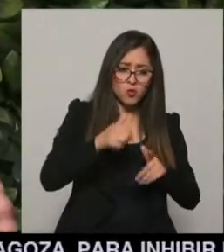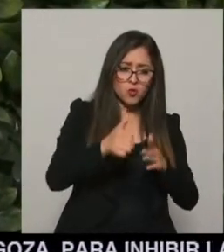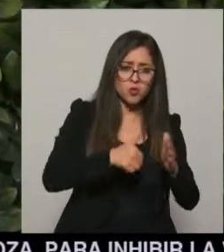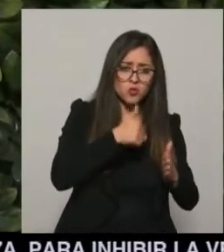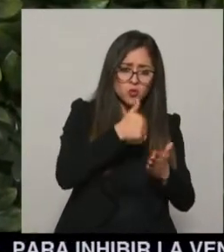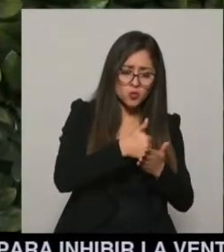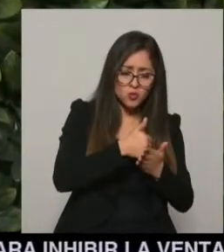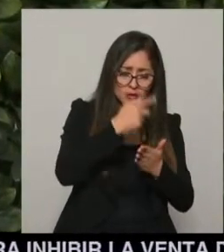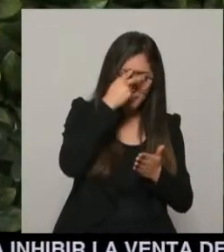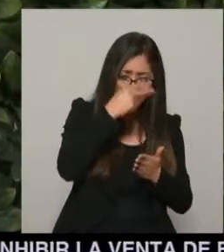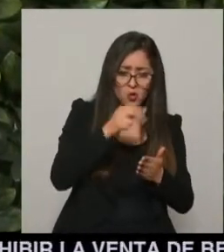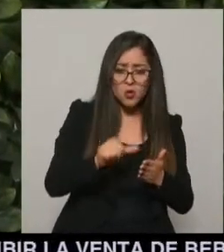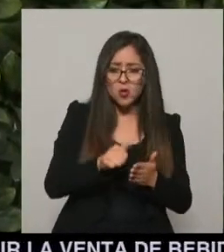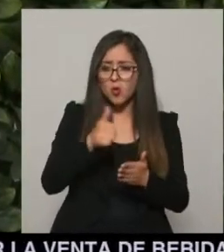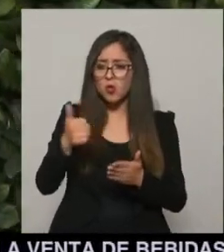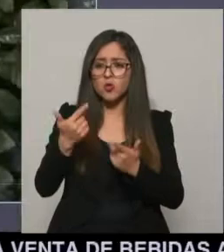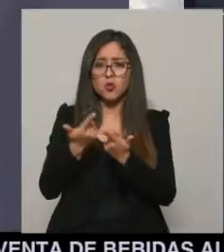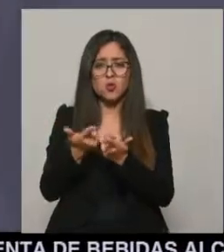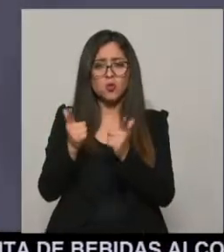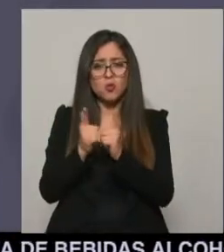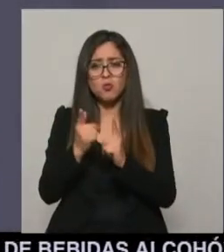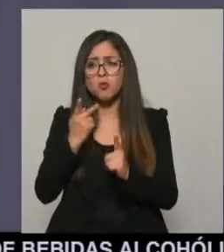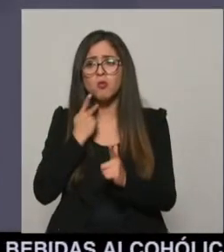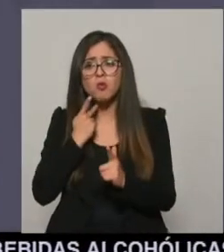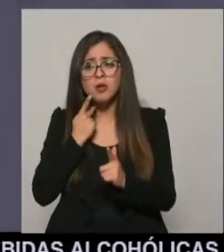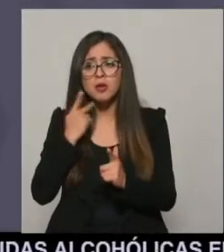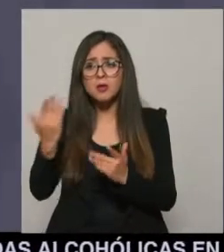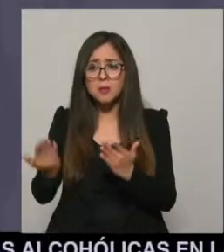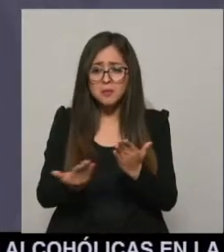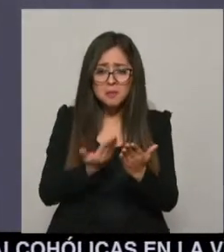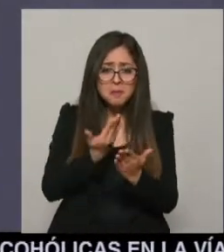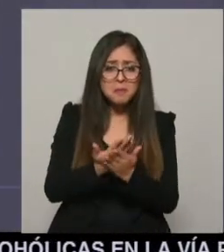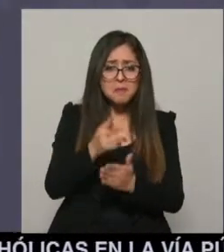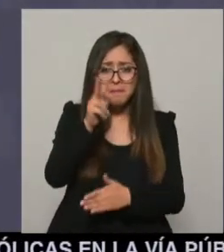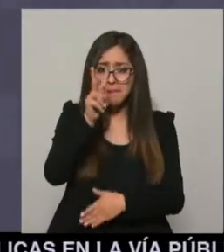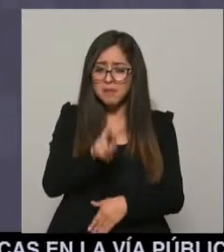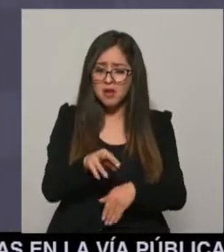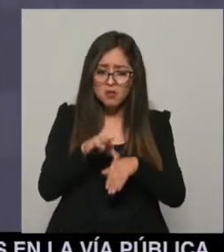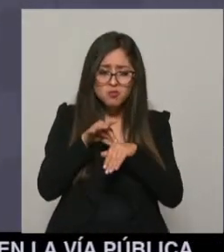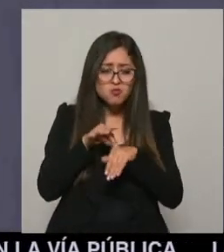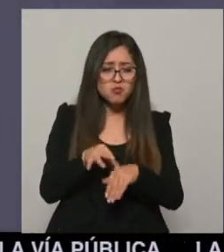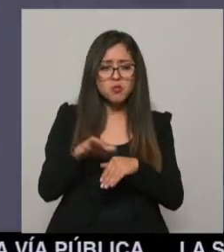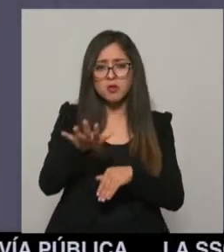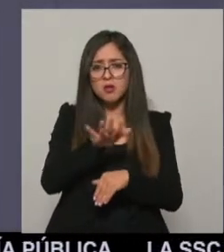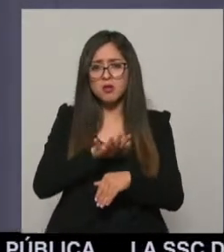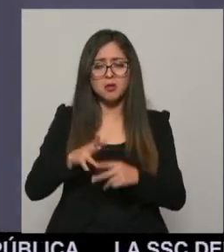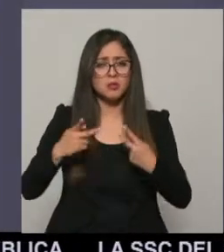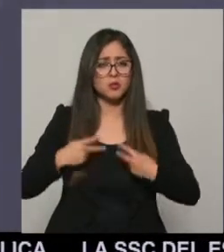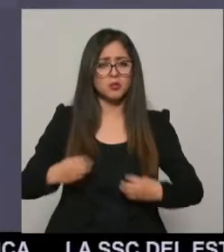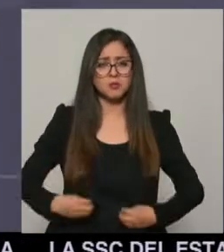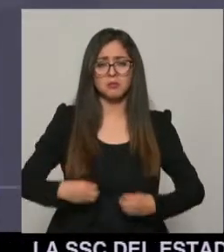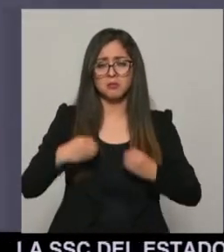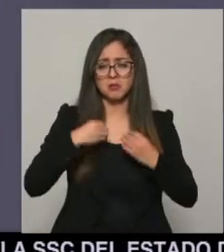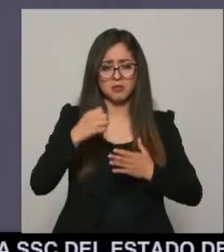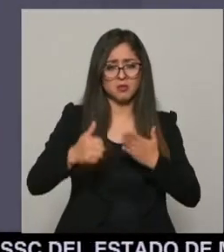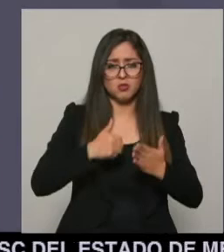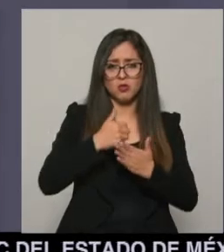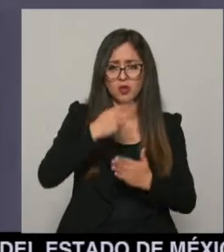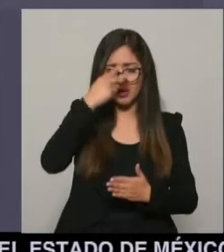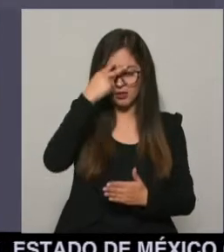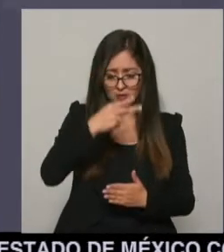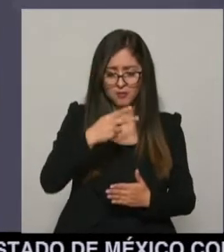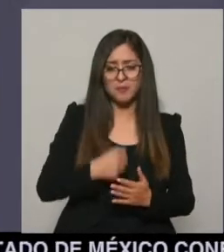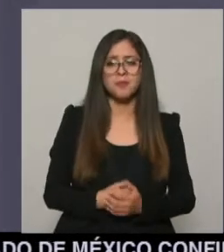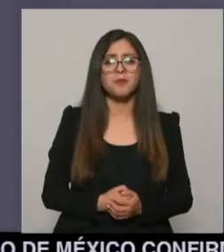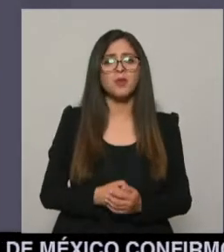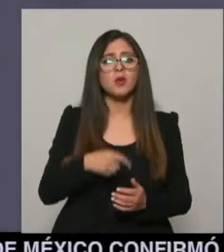proponga cualquier otro grupo parlamentario, que den una verdadera solución a la ciudadanía. Sin embargo, sí hay que puntualizar, el tema de la Jocopo,